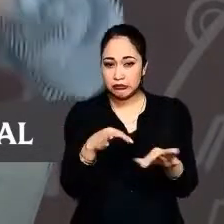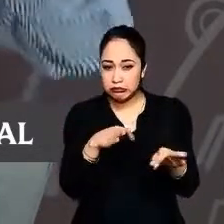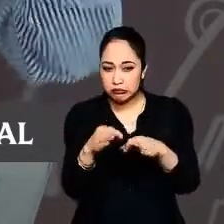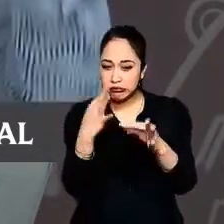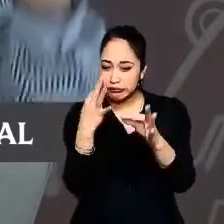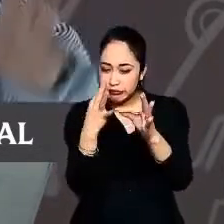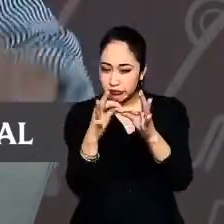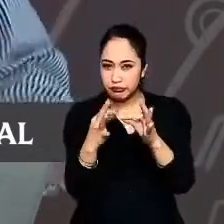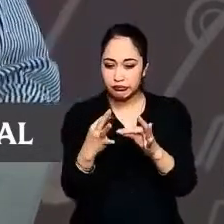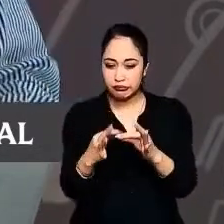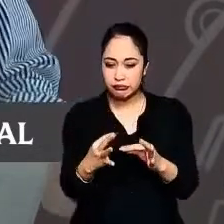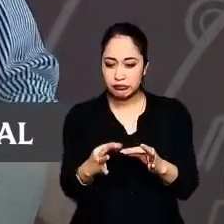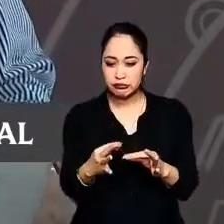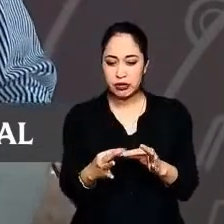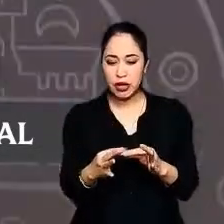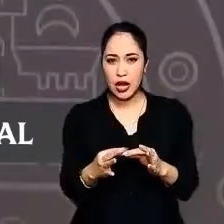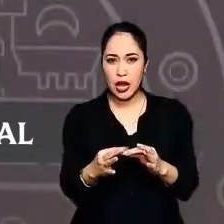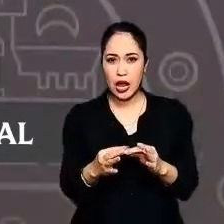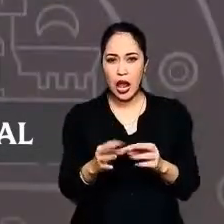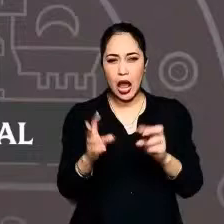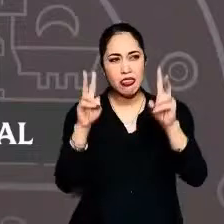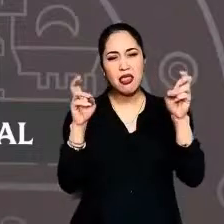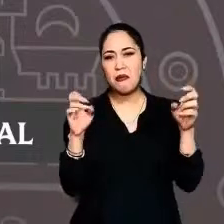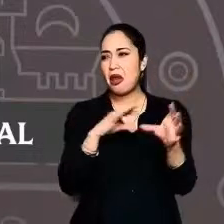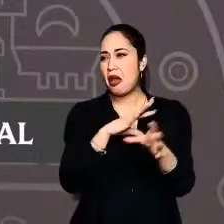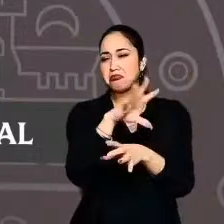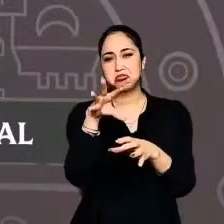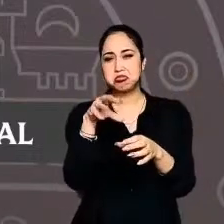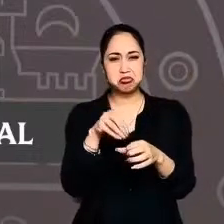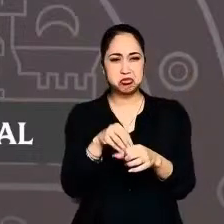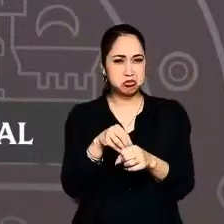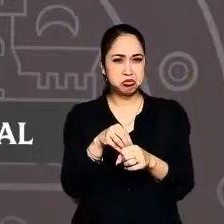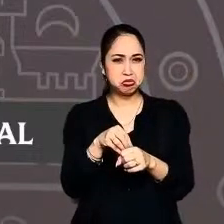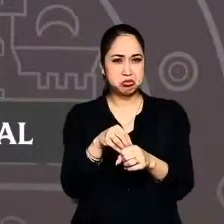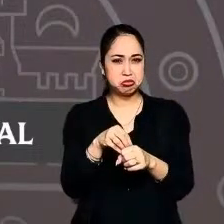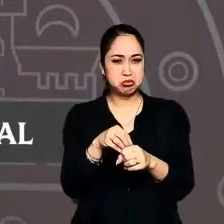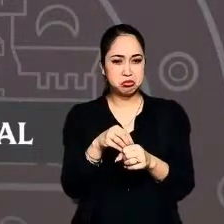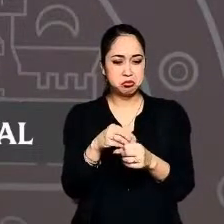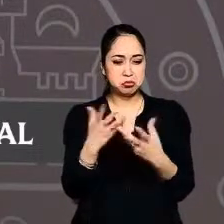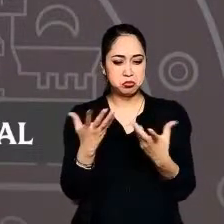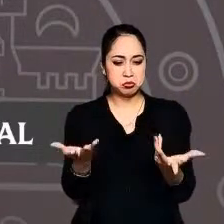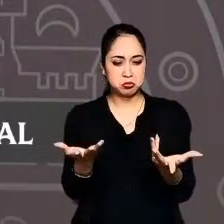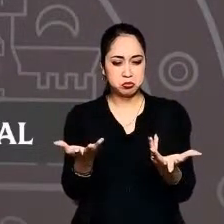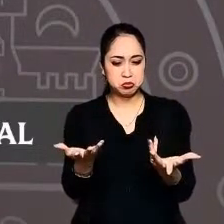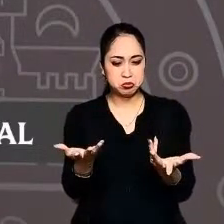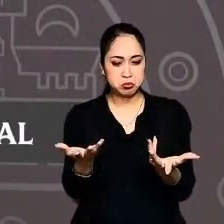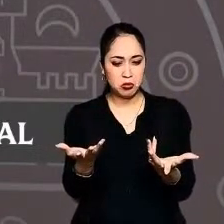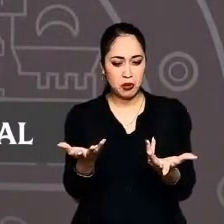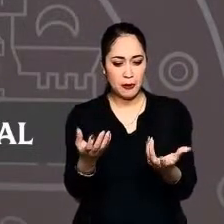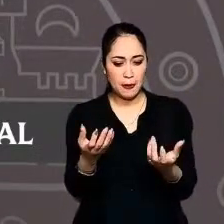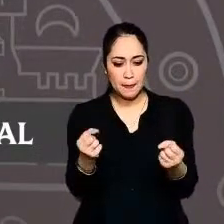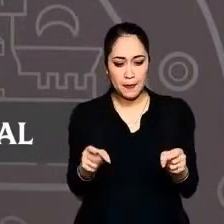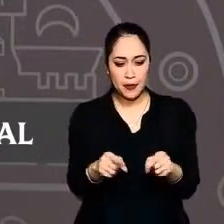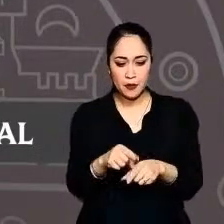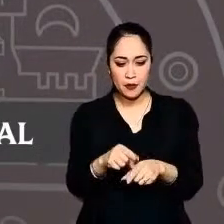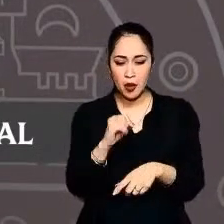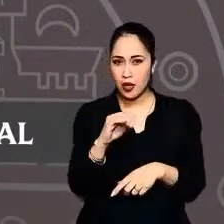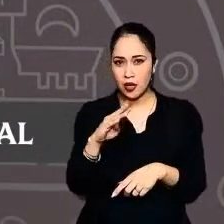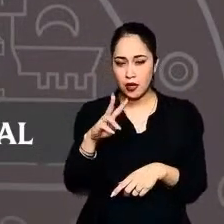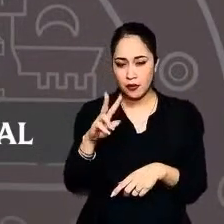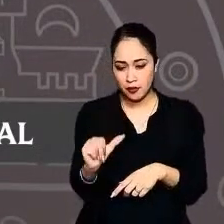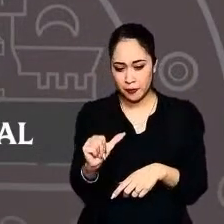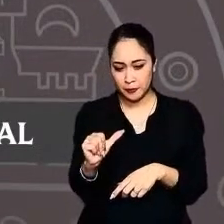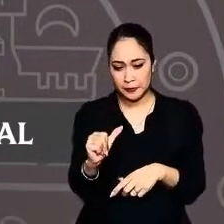Estamos hablando en general de la materia delictiva. Pues esto es lo que les